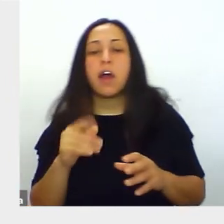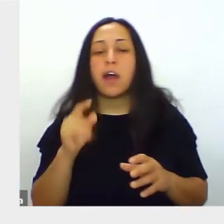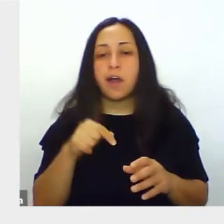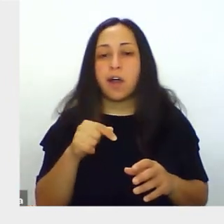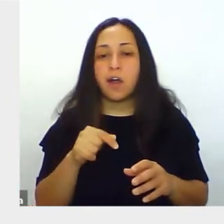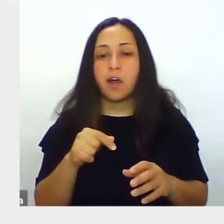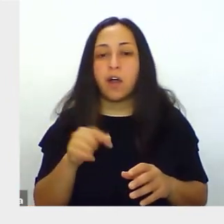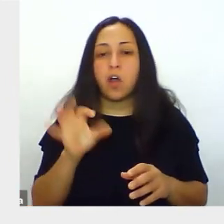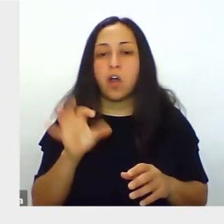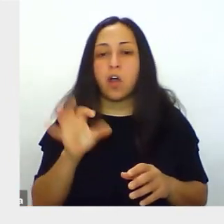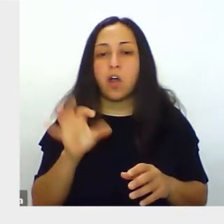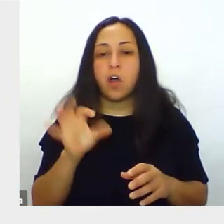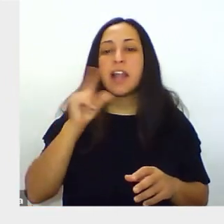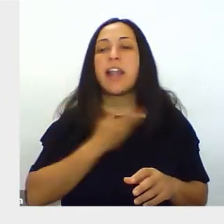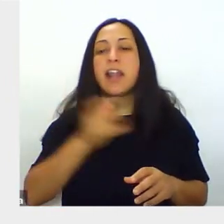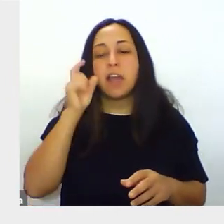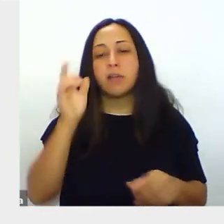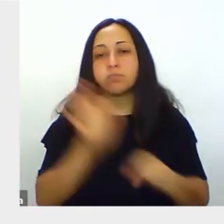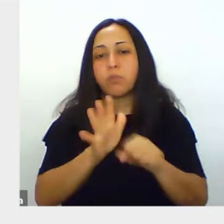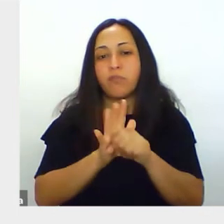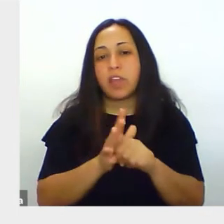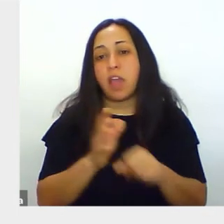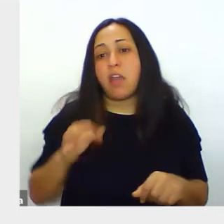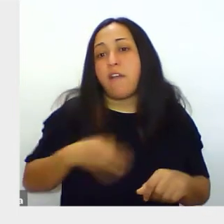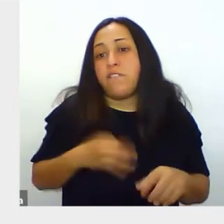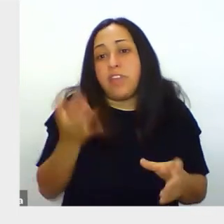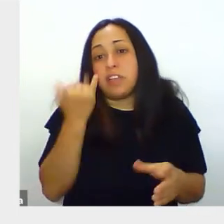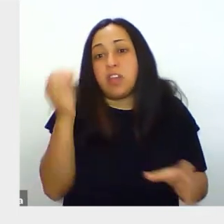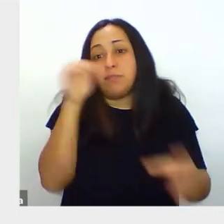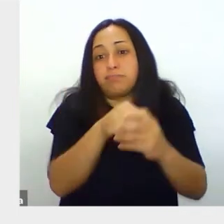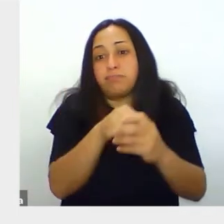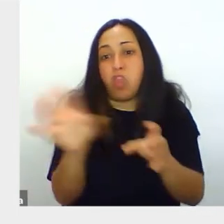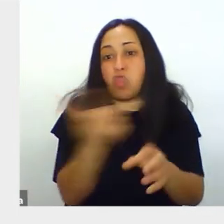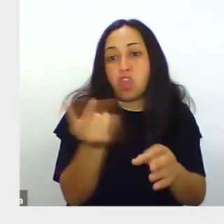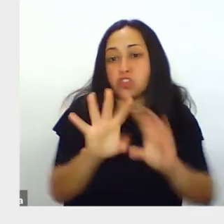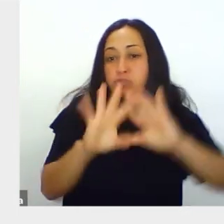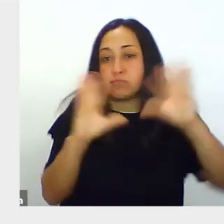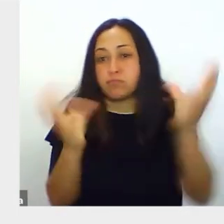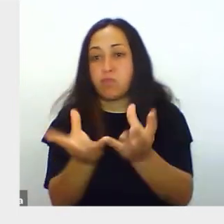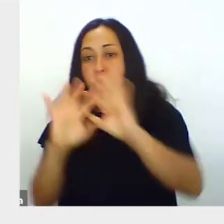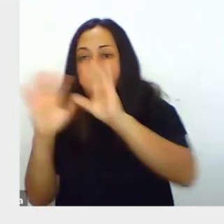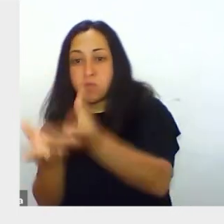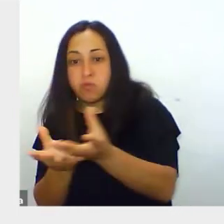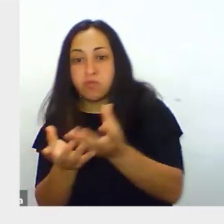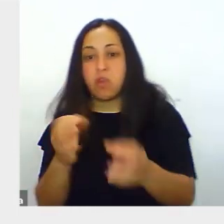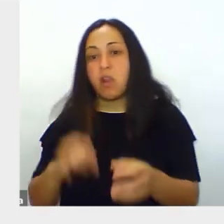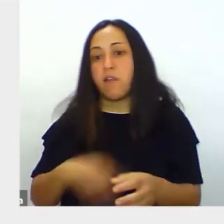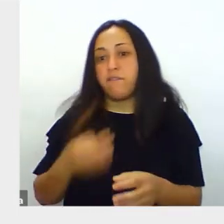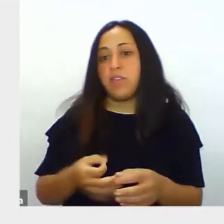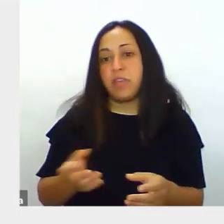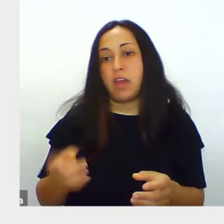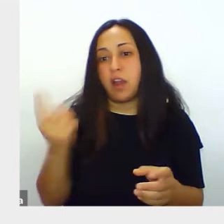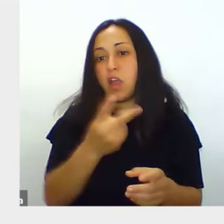on life, o sea que la vida ya está, ya es en los dos espacios, y en definitiva la violencia